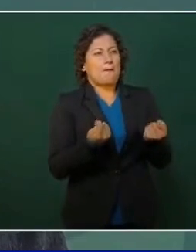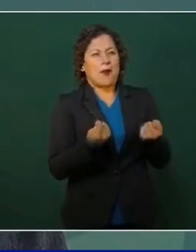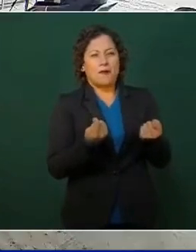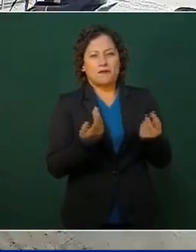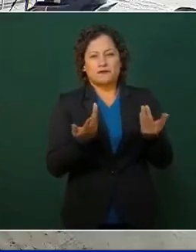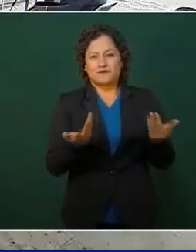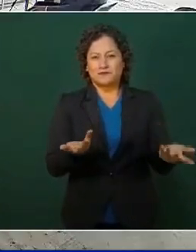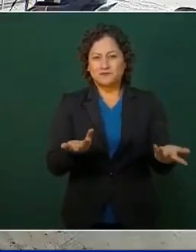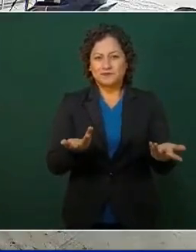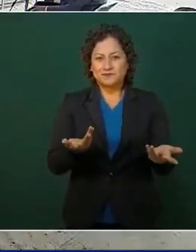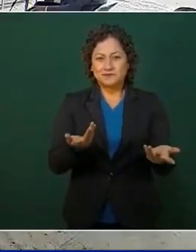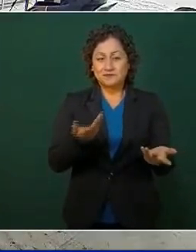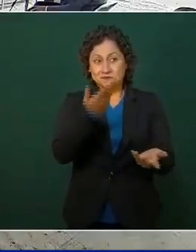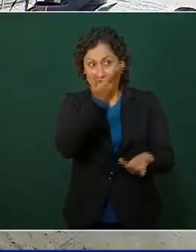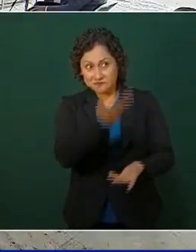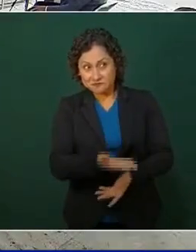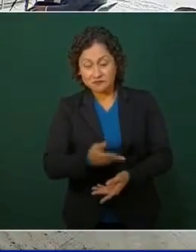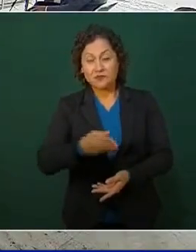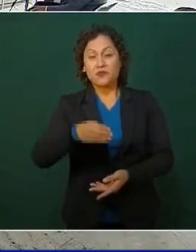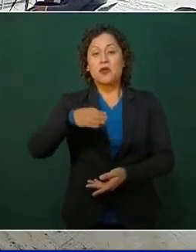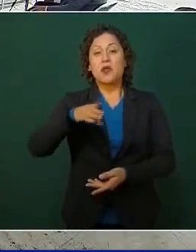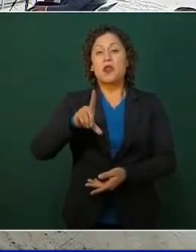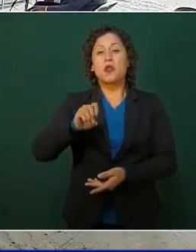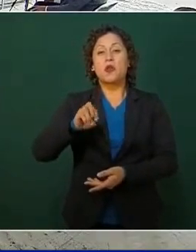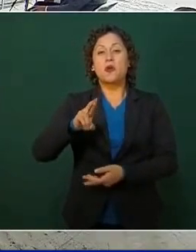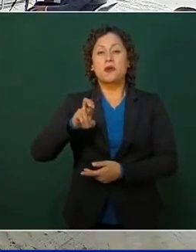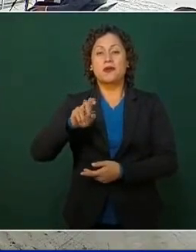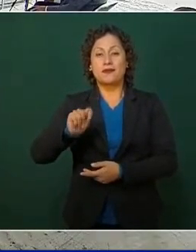Lore de Mola, un calumniador